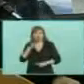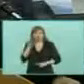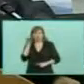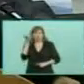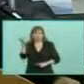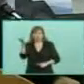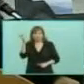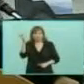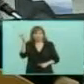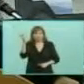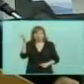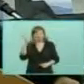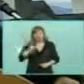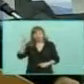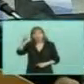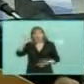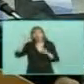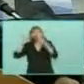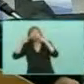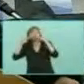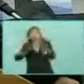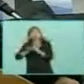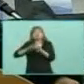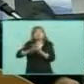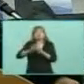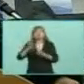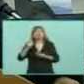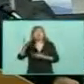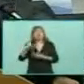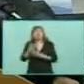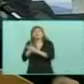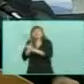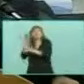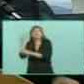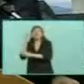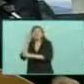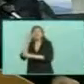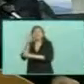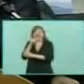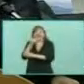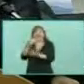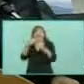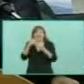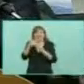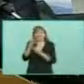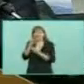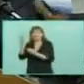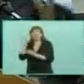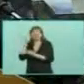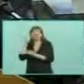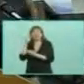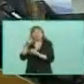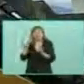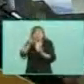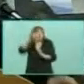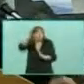que la Cruz Roja Internacional interceda para que podamos realizar, de la manera que